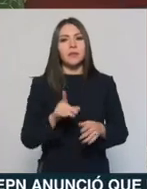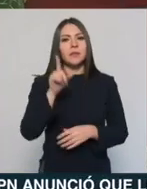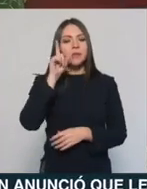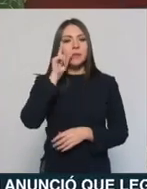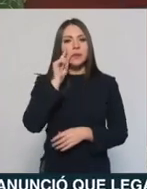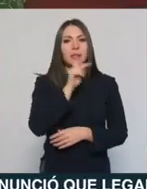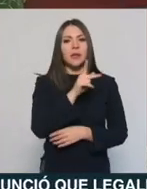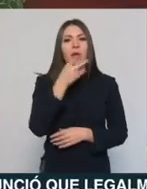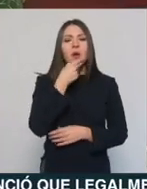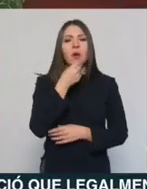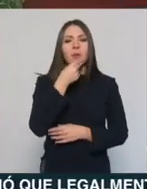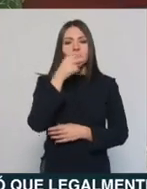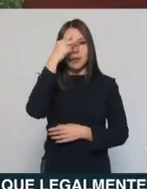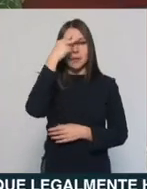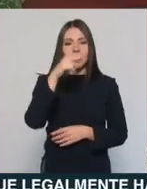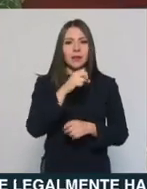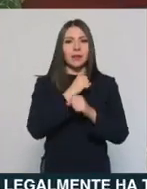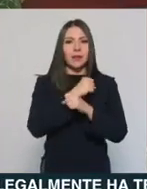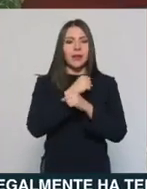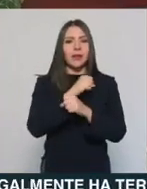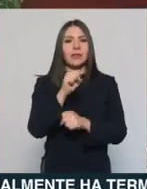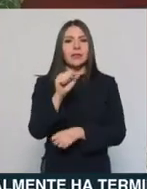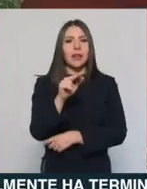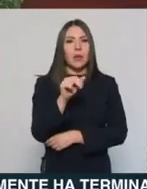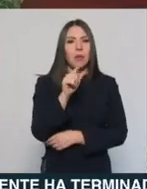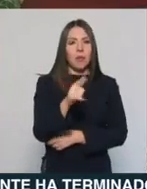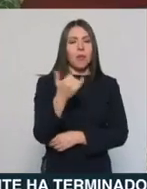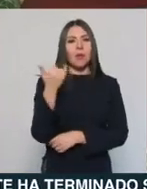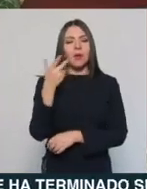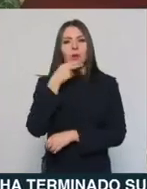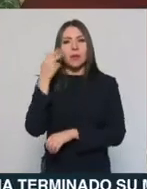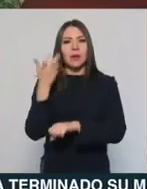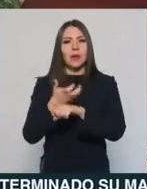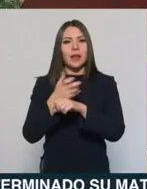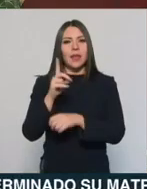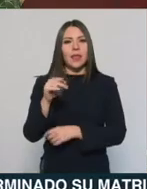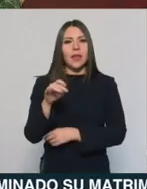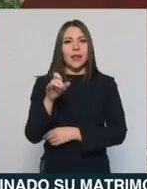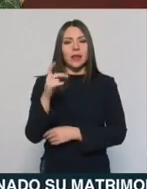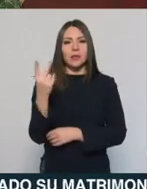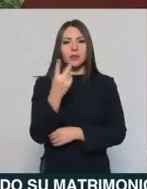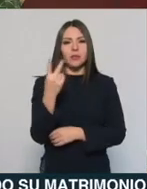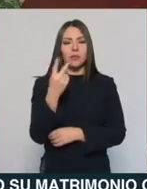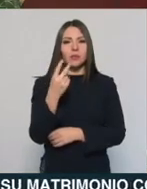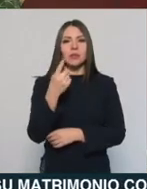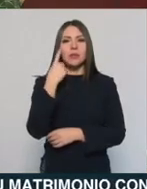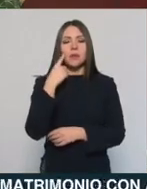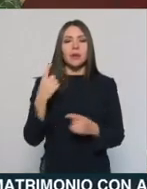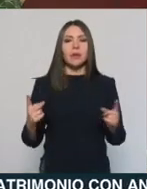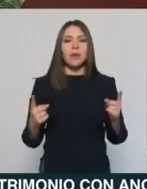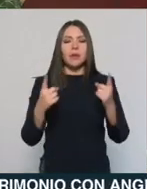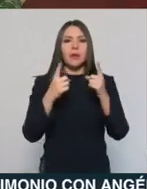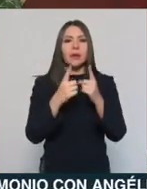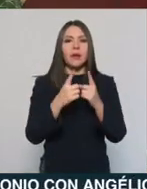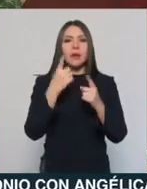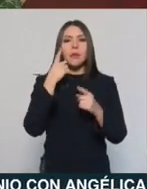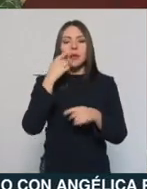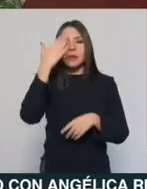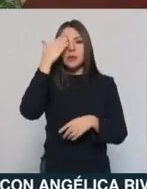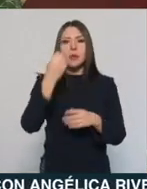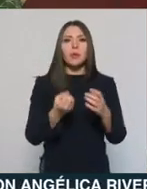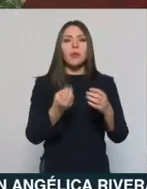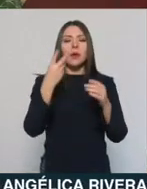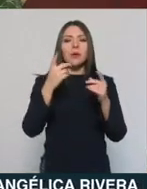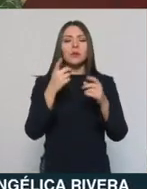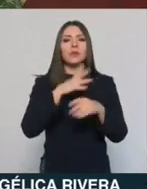mexicano Saúl Álvarez y el estadounidense Daniel Jacobs se enfrentarán para unificar los títulos medios del Consejo Mundial de Boxeo